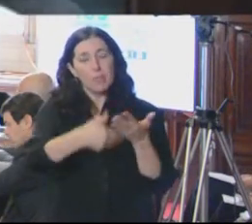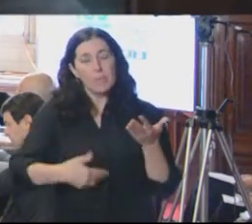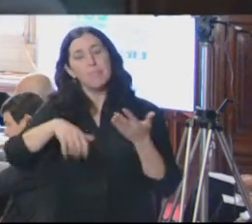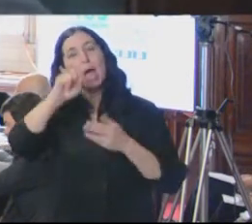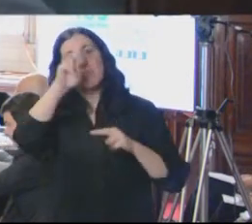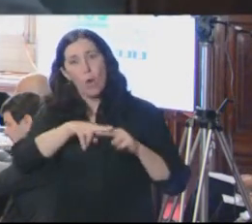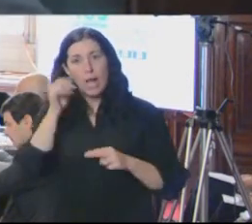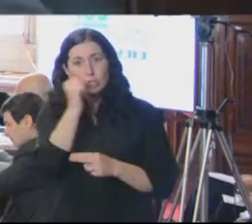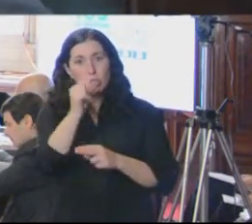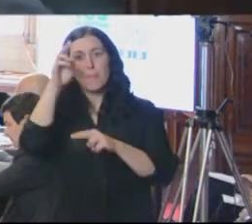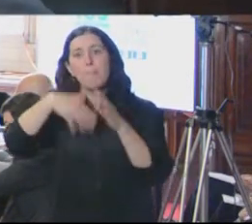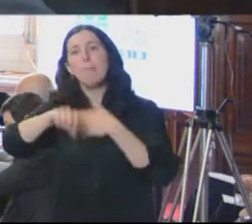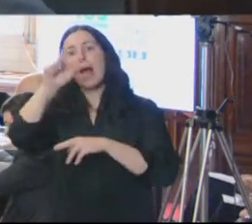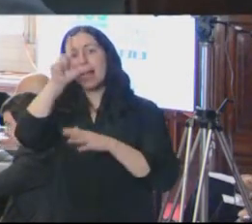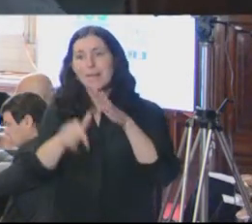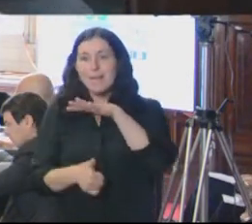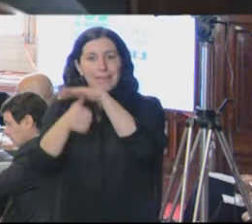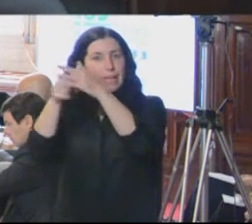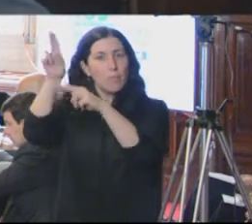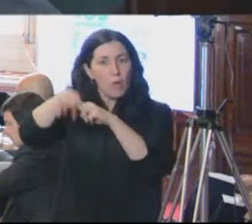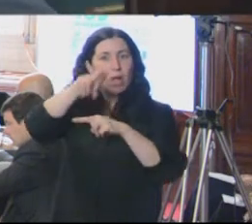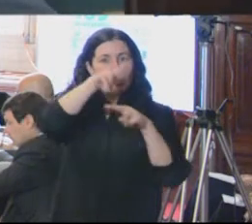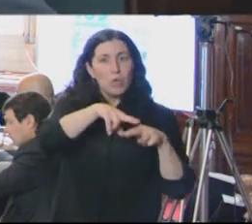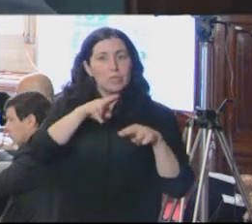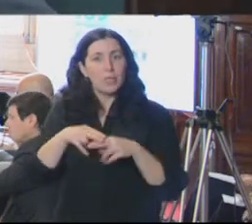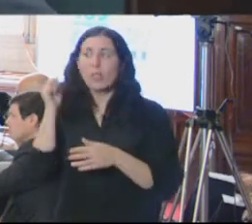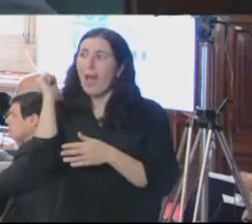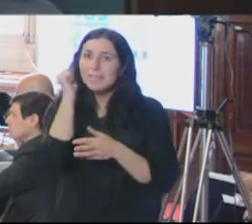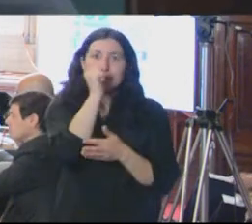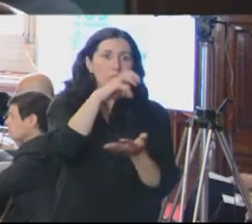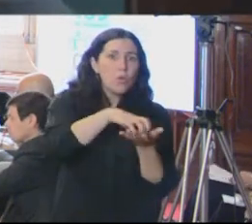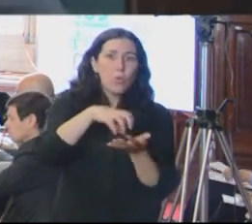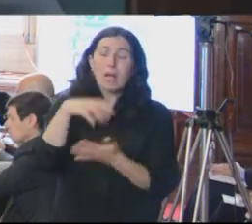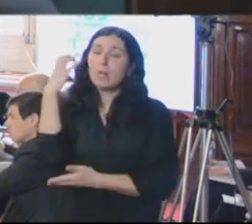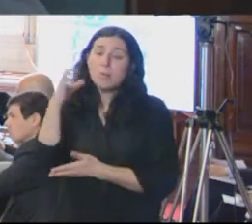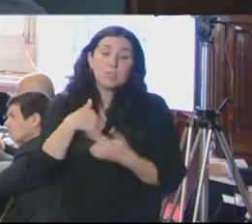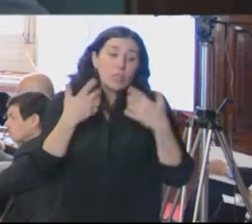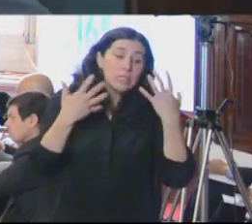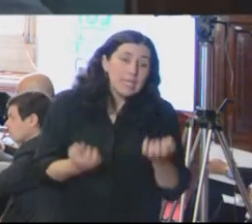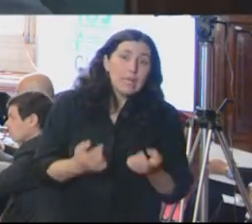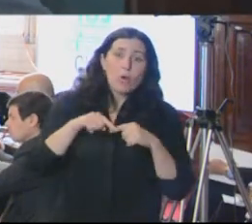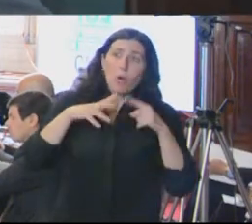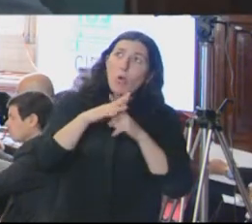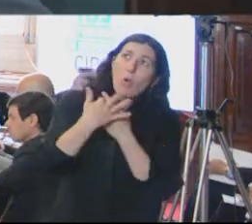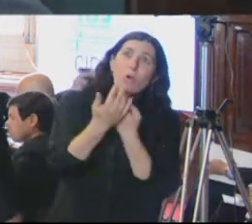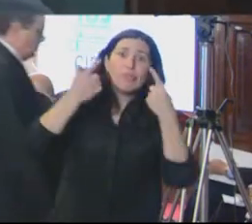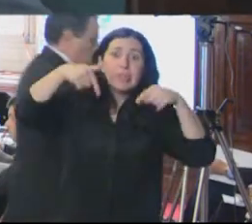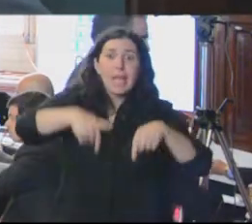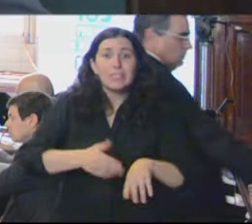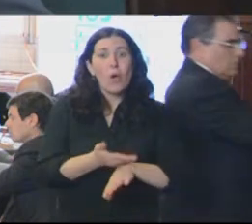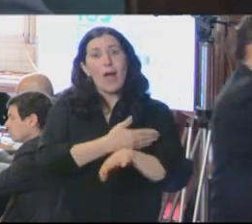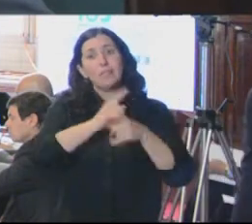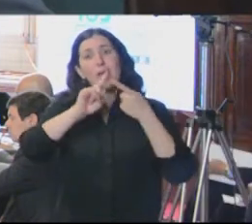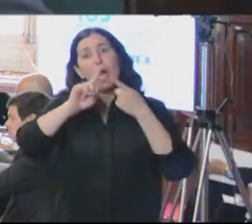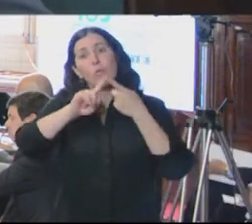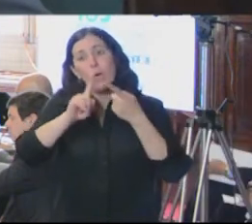líderes y defensores de derechos humanos, digamos, asesinados en Colombia. Hubiésemos querido que en este contexto de posacuerdo esta